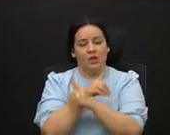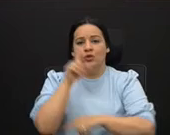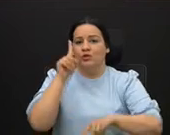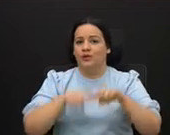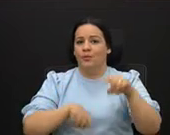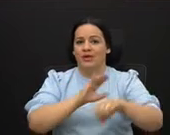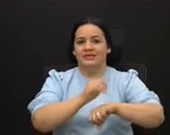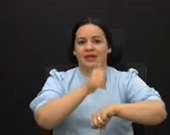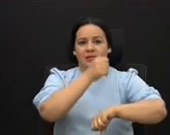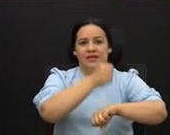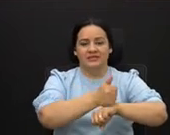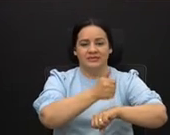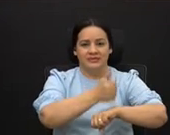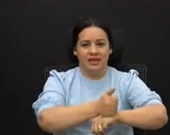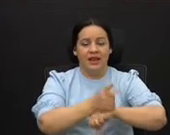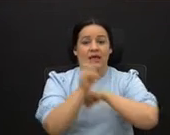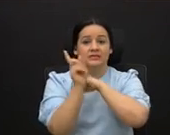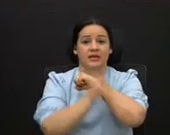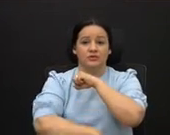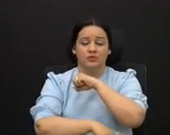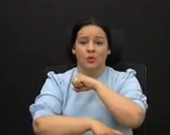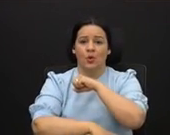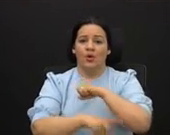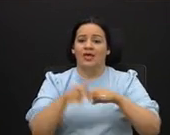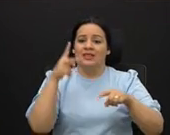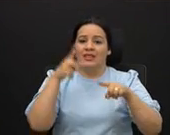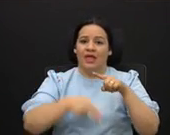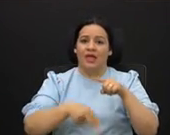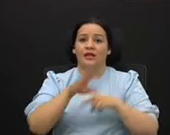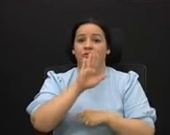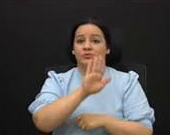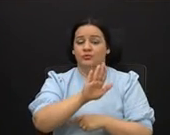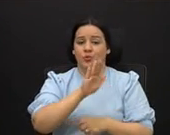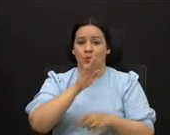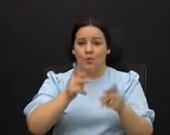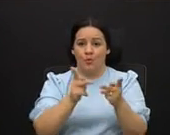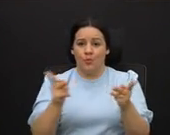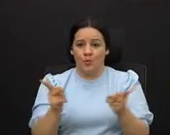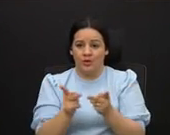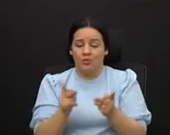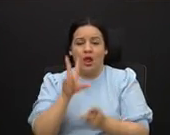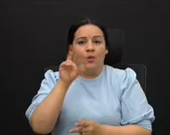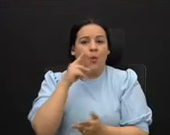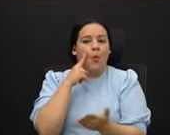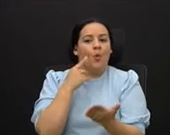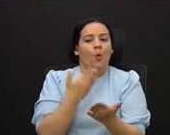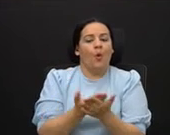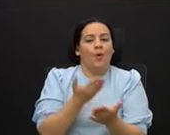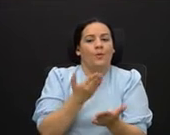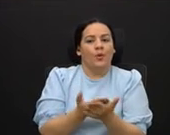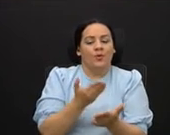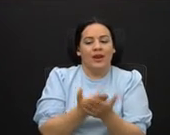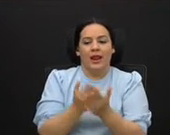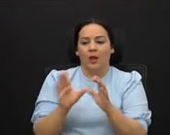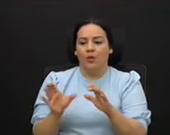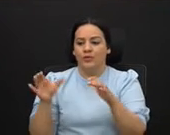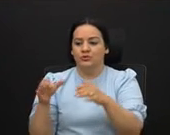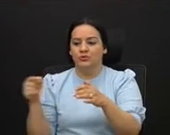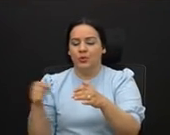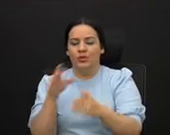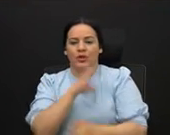cese de su cargo, al no comprobarse la omisión o la Comisión de